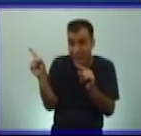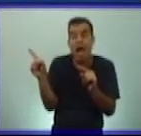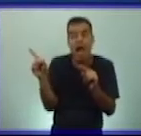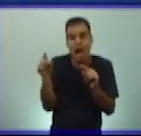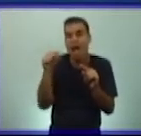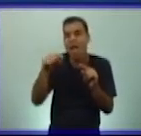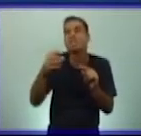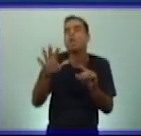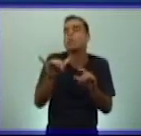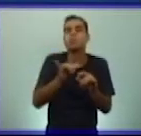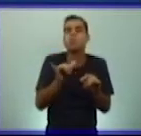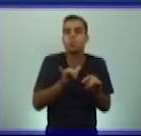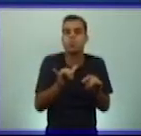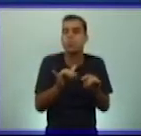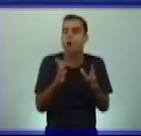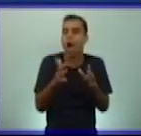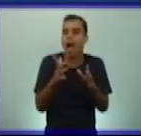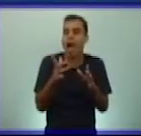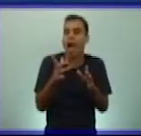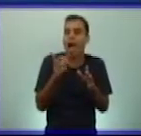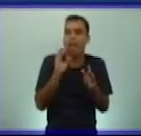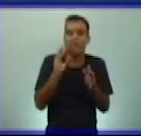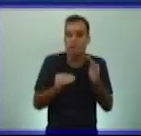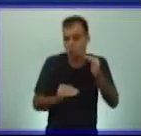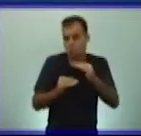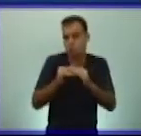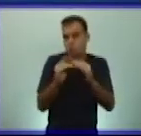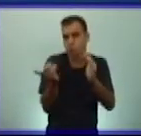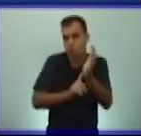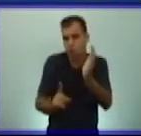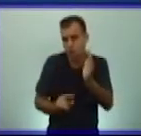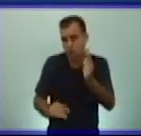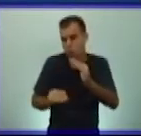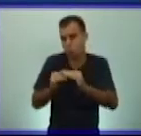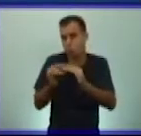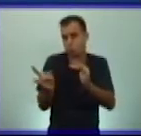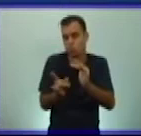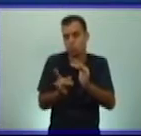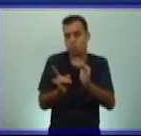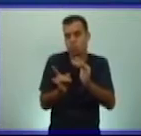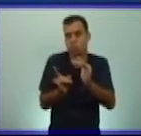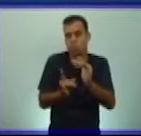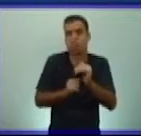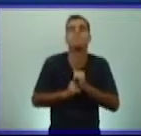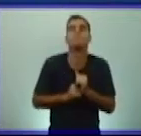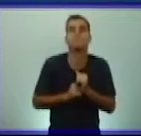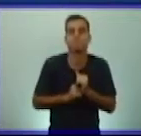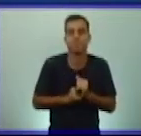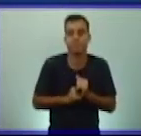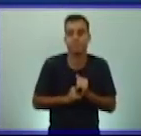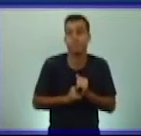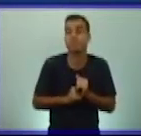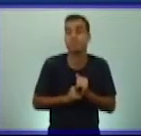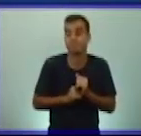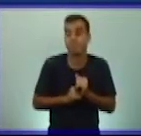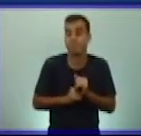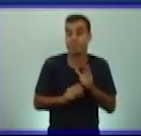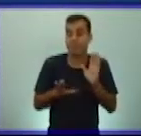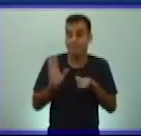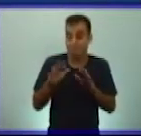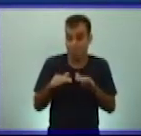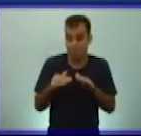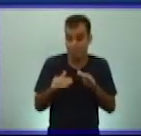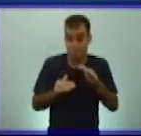carga. Es decir, dado la diferencia de potencial que aporta la fuente y la capacidad del